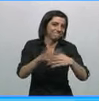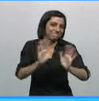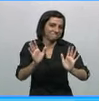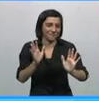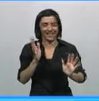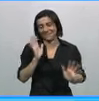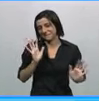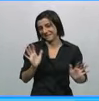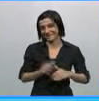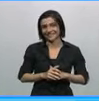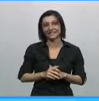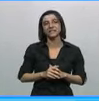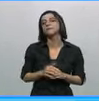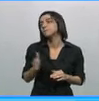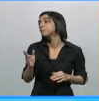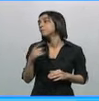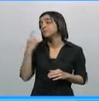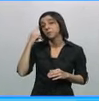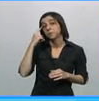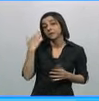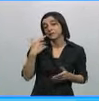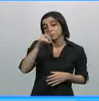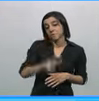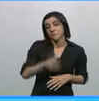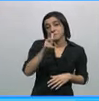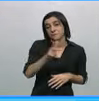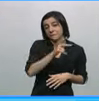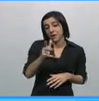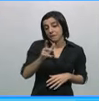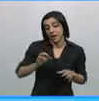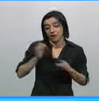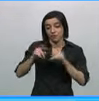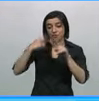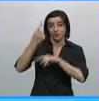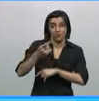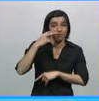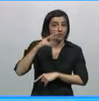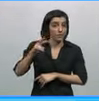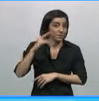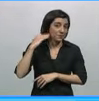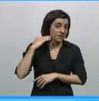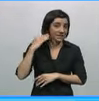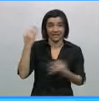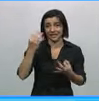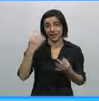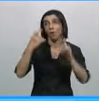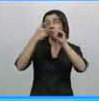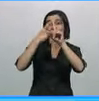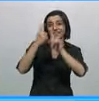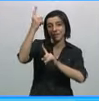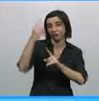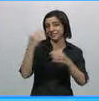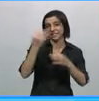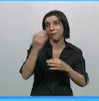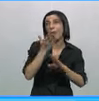Patón, bueno, el Papa, imaginamos que en el año 2016 va a seguir hablando con Dios, como decía Diego, y va a seguir hinchando por San Lorenzo. ¿Cómo te